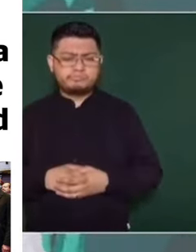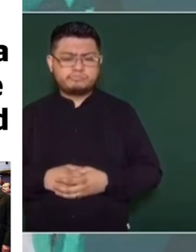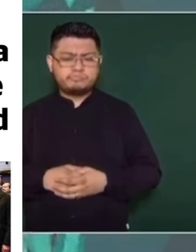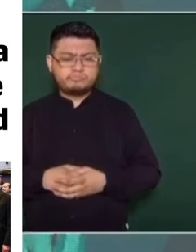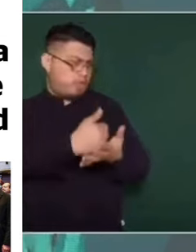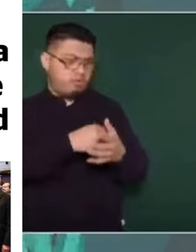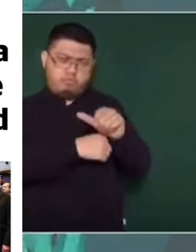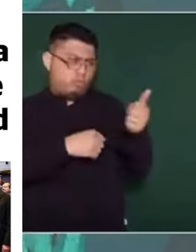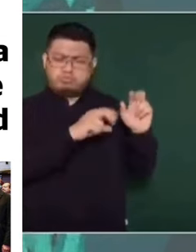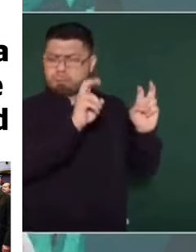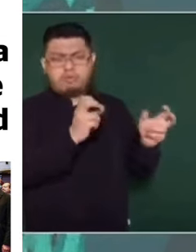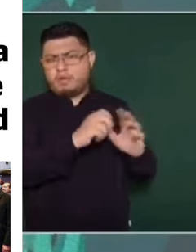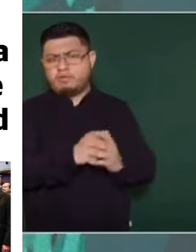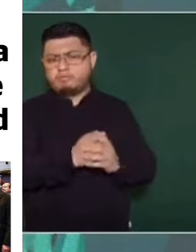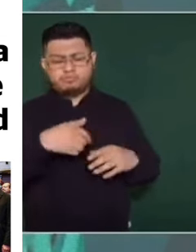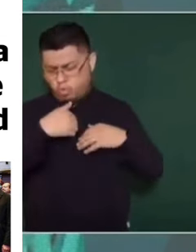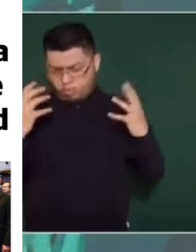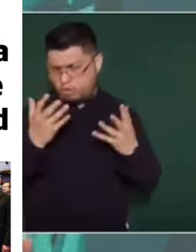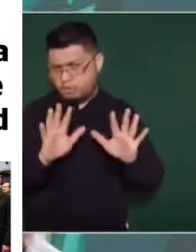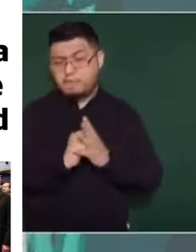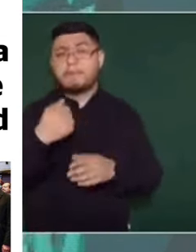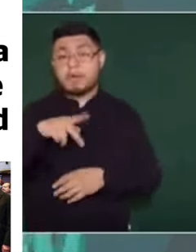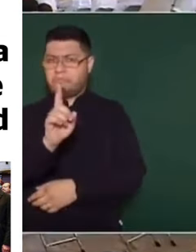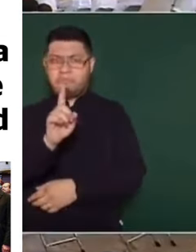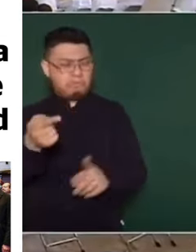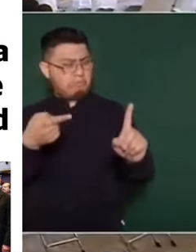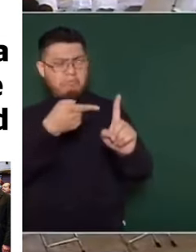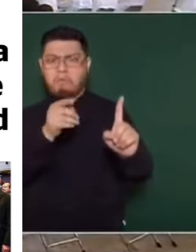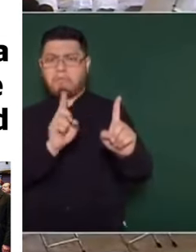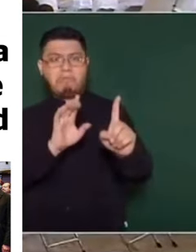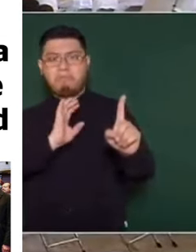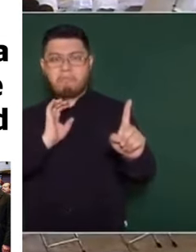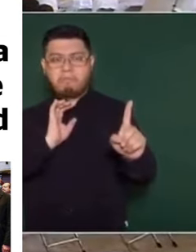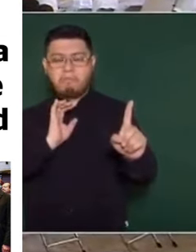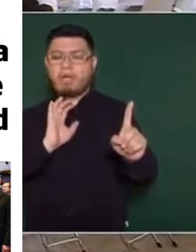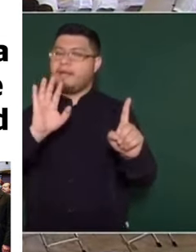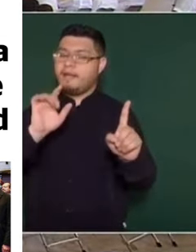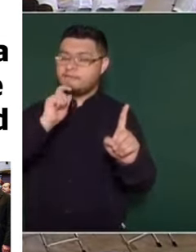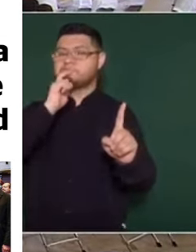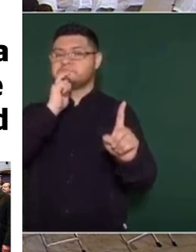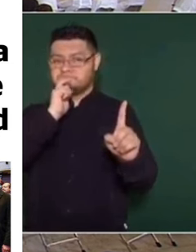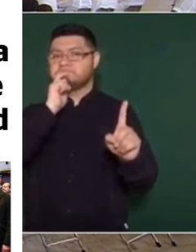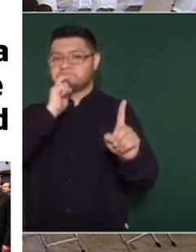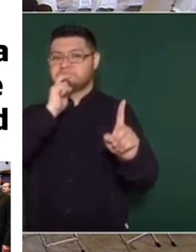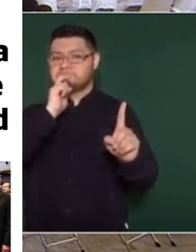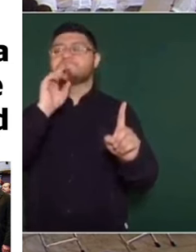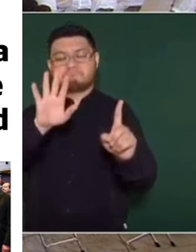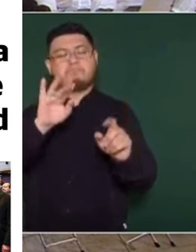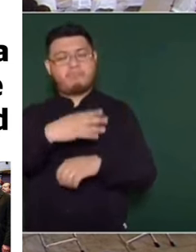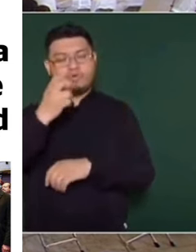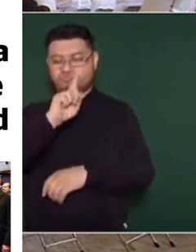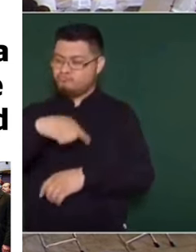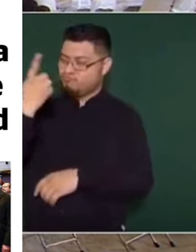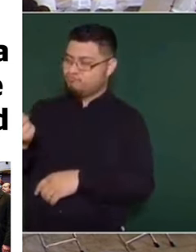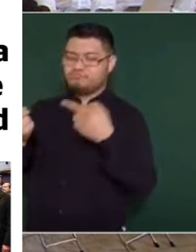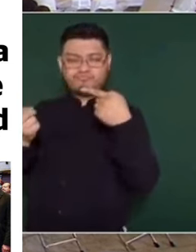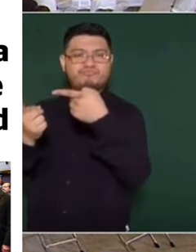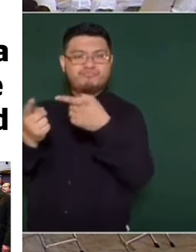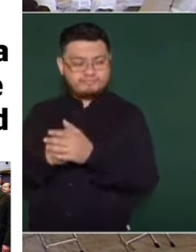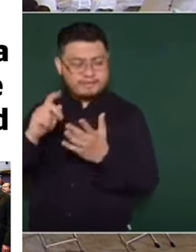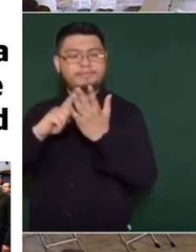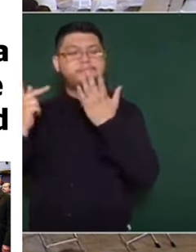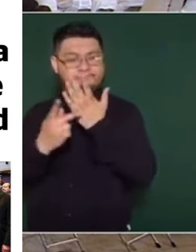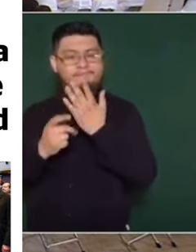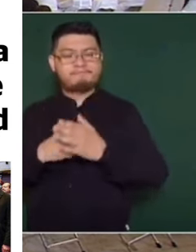en otra tarea. No lo hice, pero tenía ganas de pararme a abrazarla. Y, por eso, fue Lenia, la